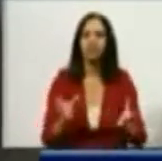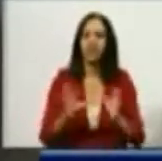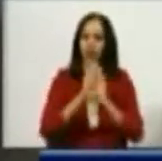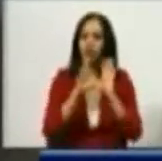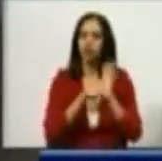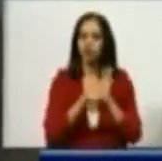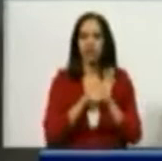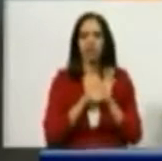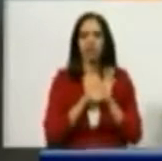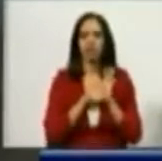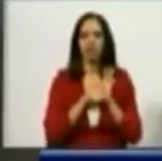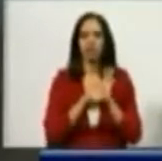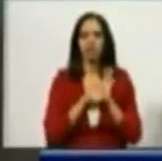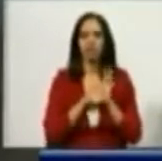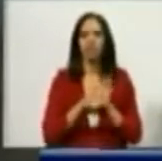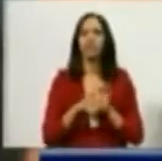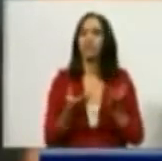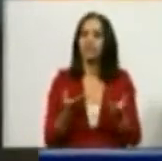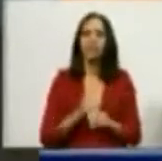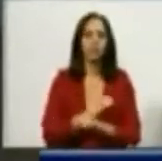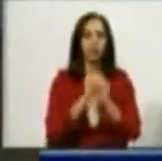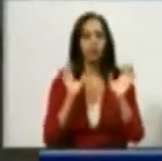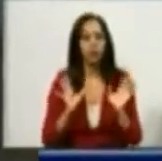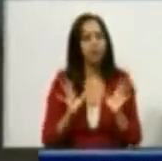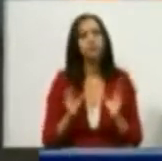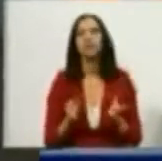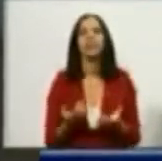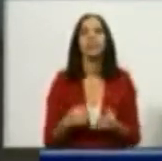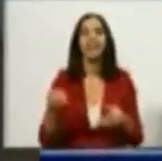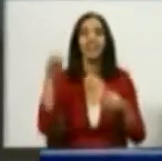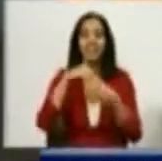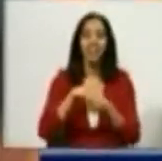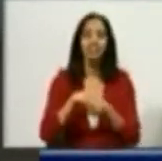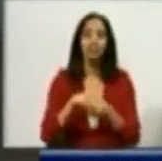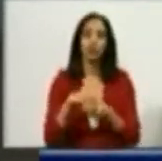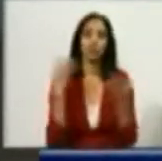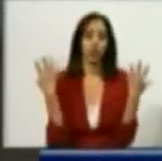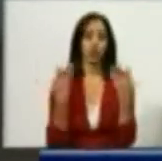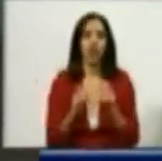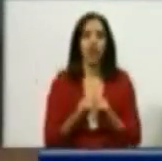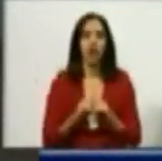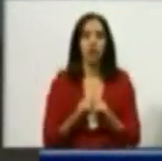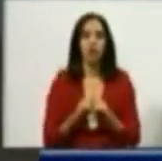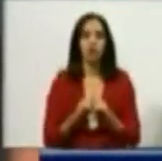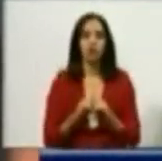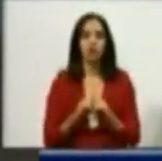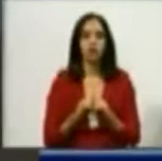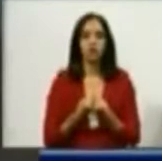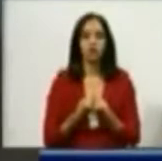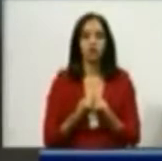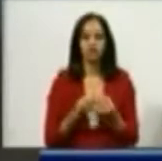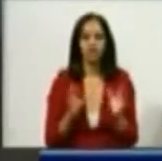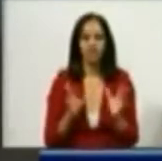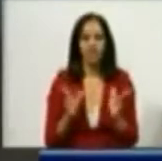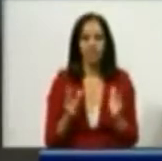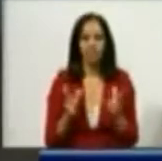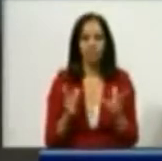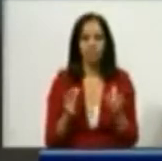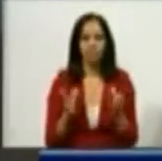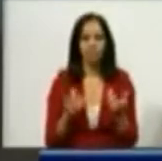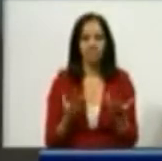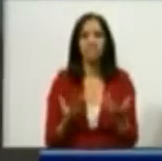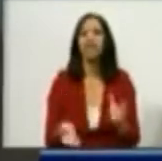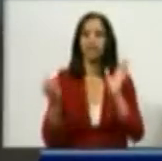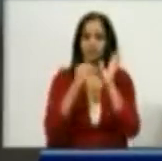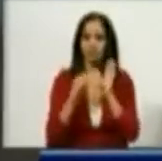constitucional Y por supuesto que dentro de una junta de restablecimiento del